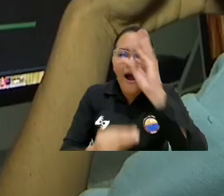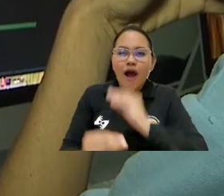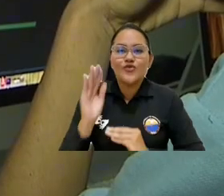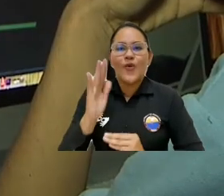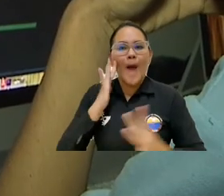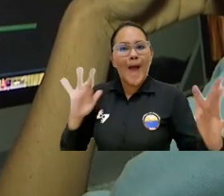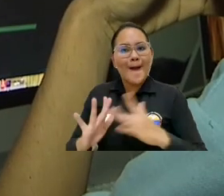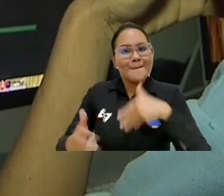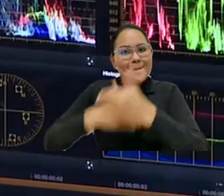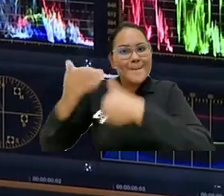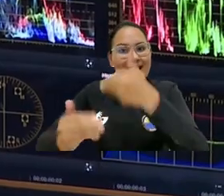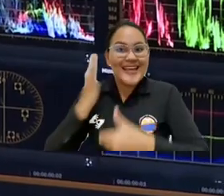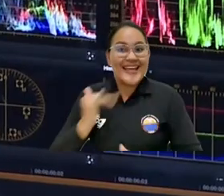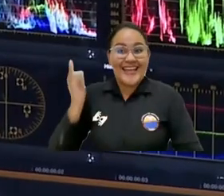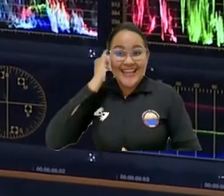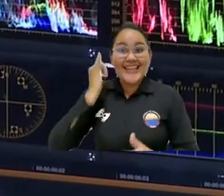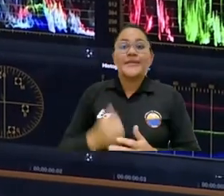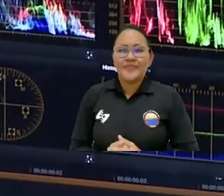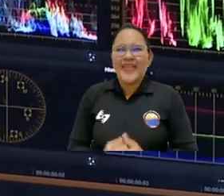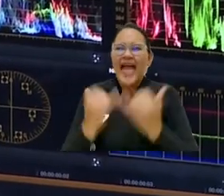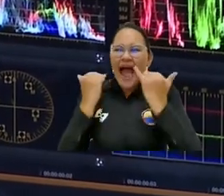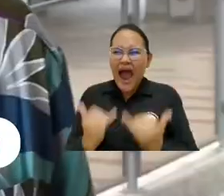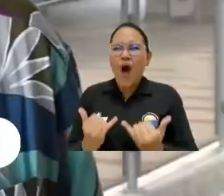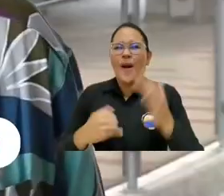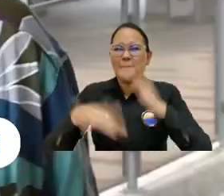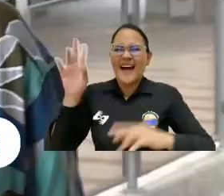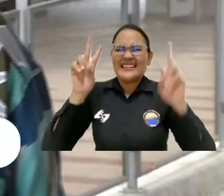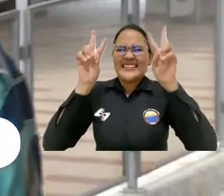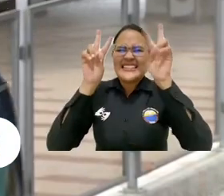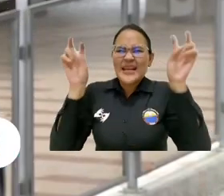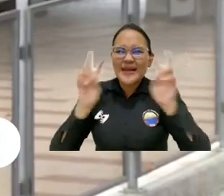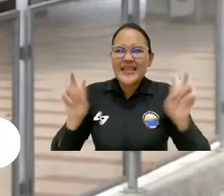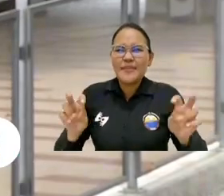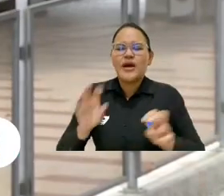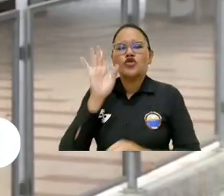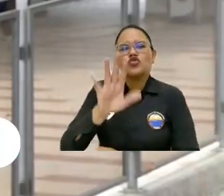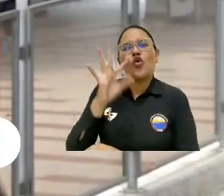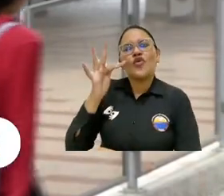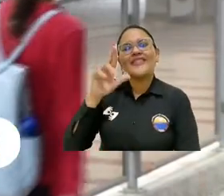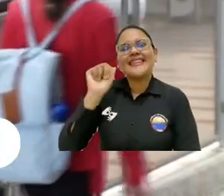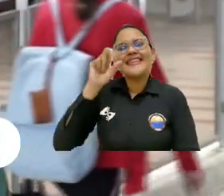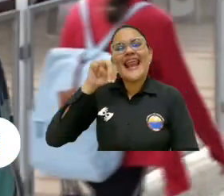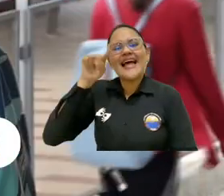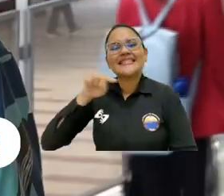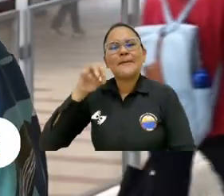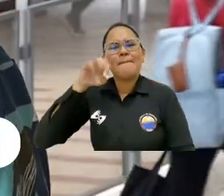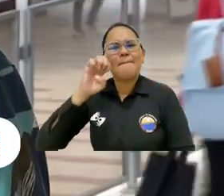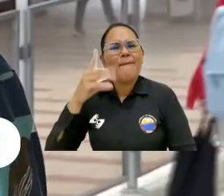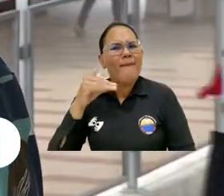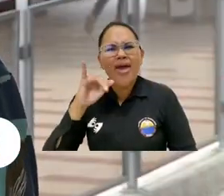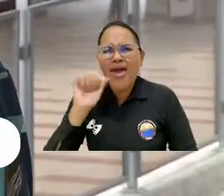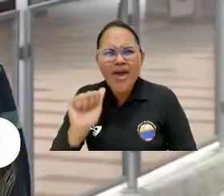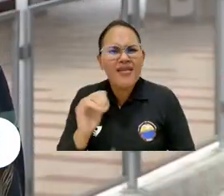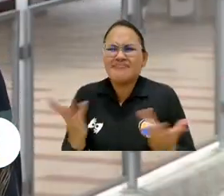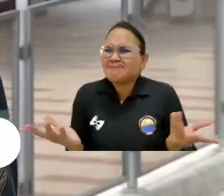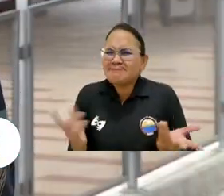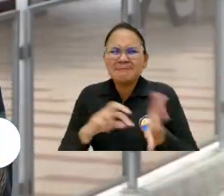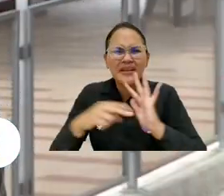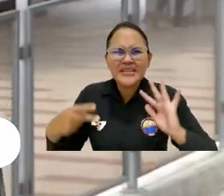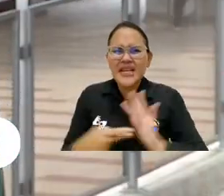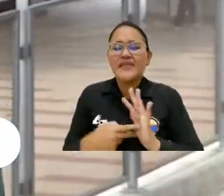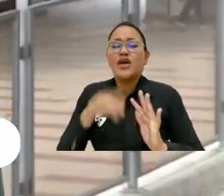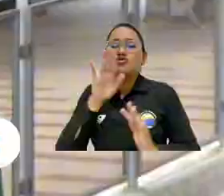esos procesos académicos que están adelantando. Hoy en día se habla mucho de transmedia, ya los proyectos audiovisuales no son